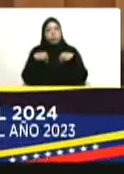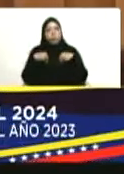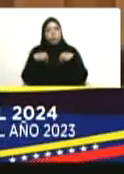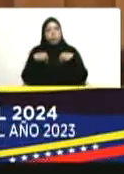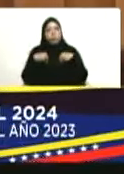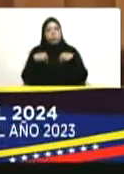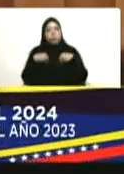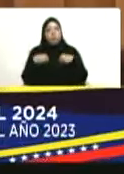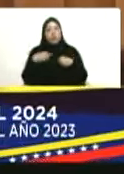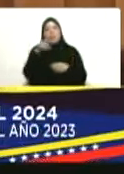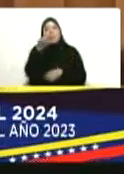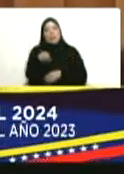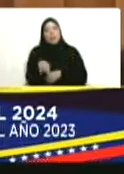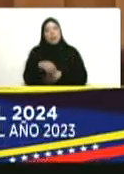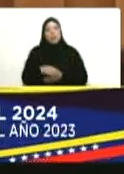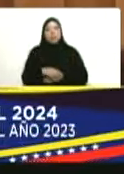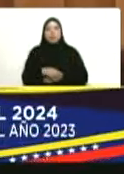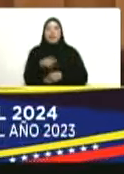e inclusive